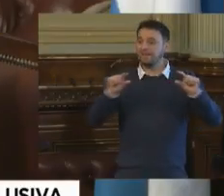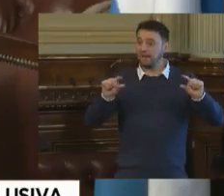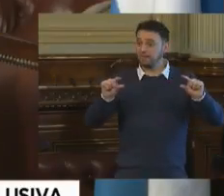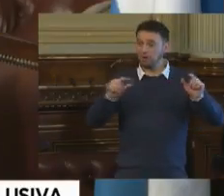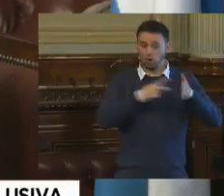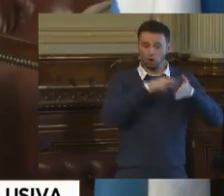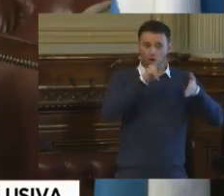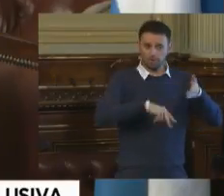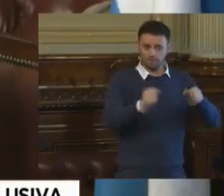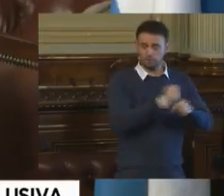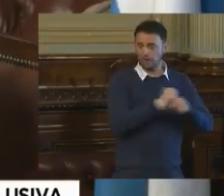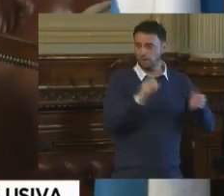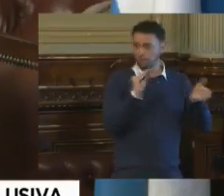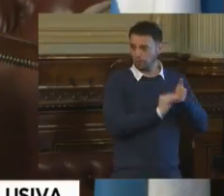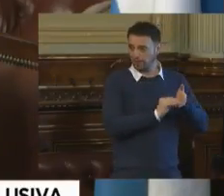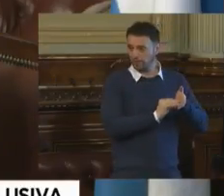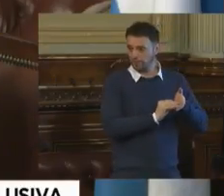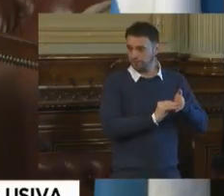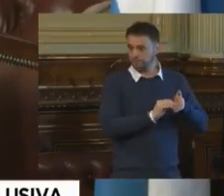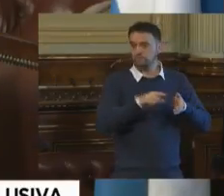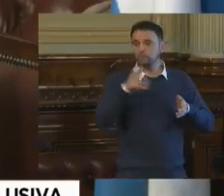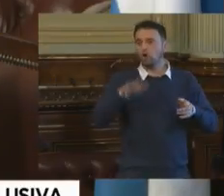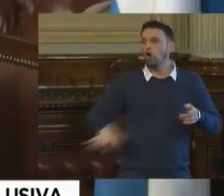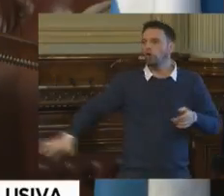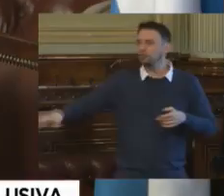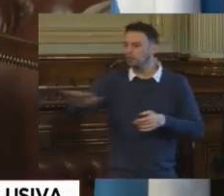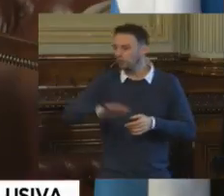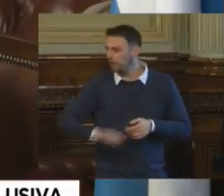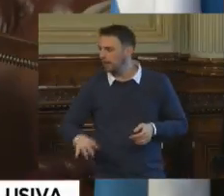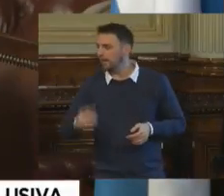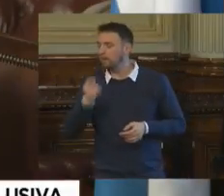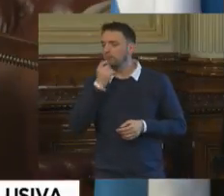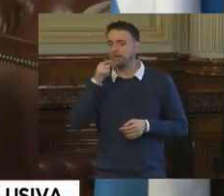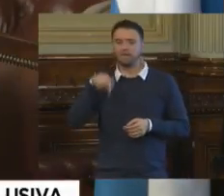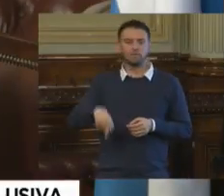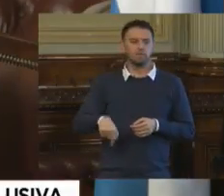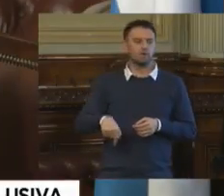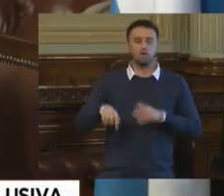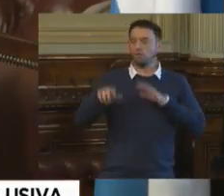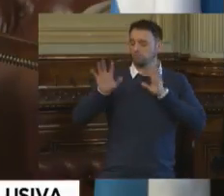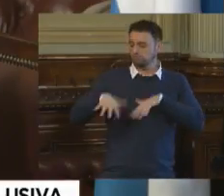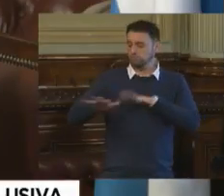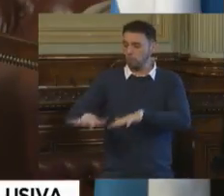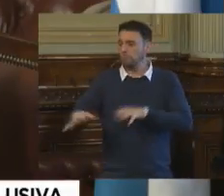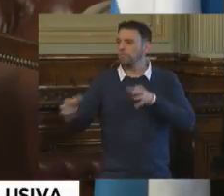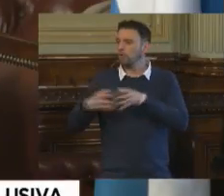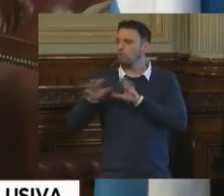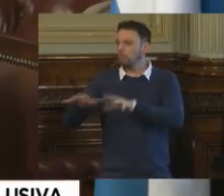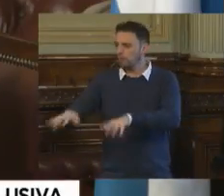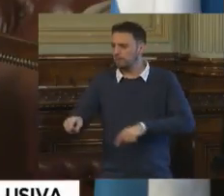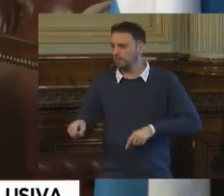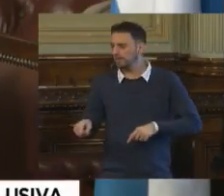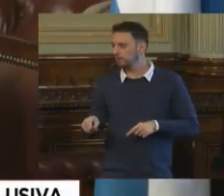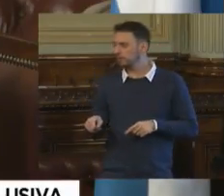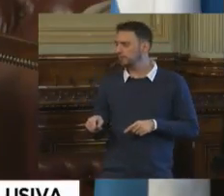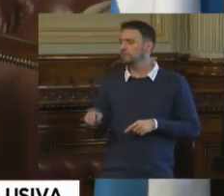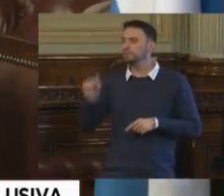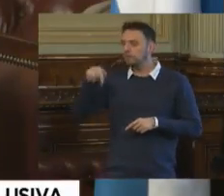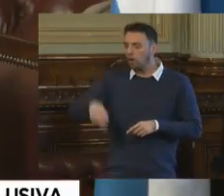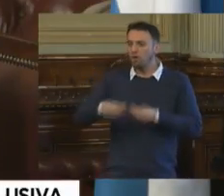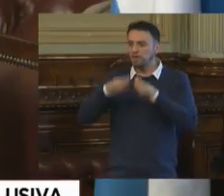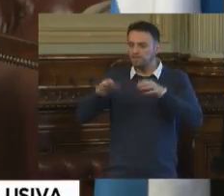términos que la convención consagra en otros ámbitos por ejemplo en los movimientos de vida independiente hoy en día se está